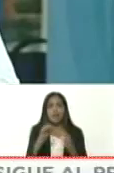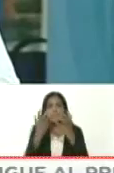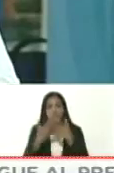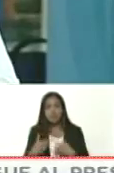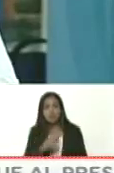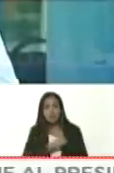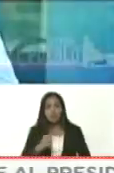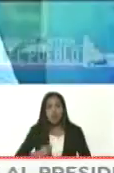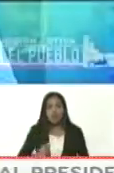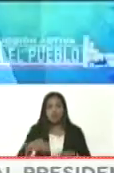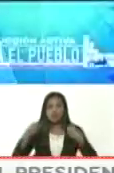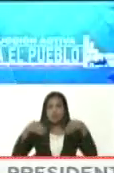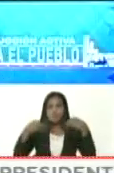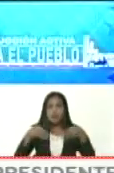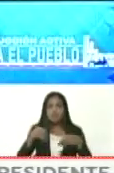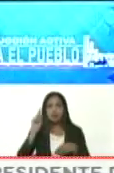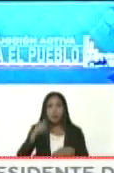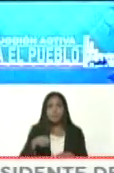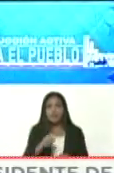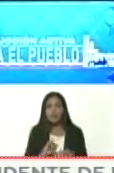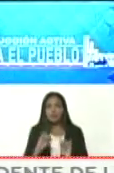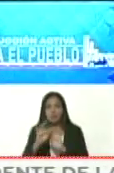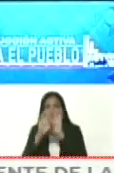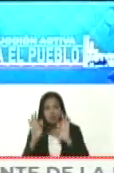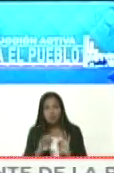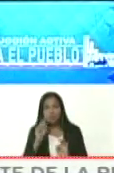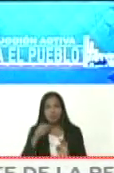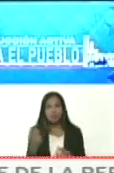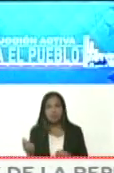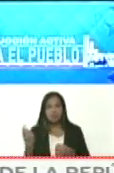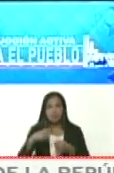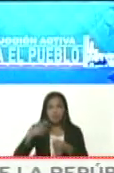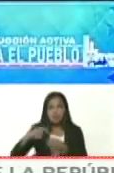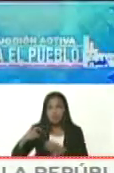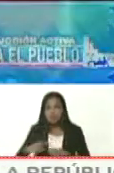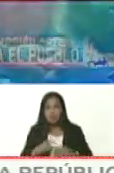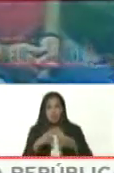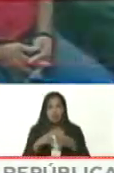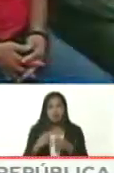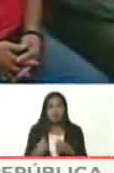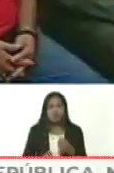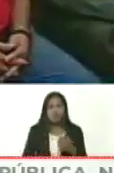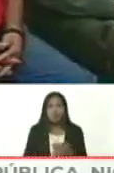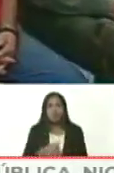privados del plástico, que también, de alguna manera, forman parte de este conglomerado.